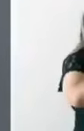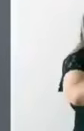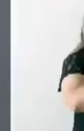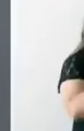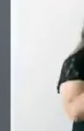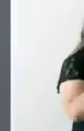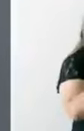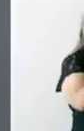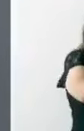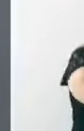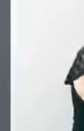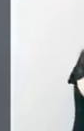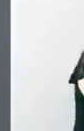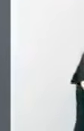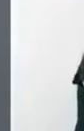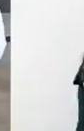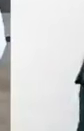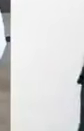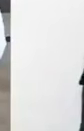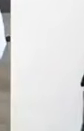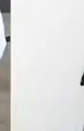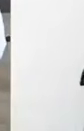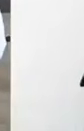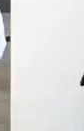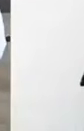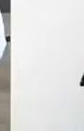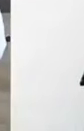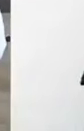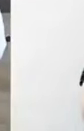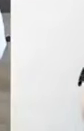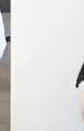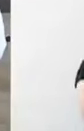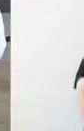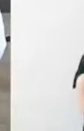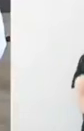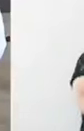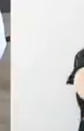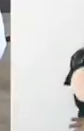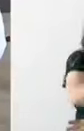El gobierno que represento es un gobierno del pueblo y para el pueblo.